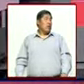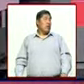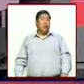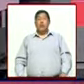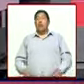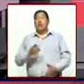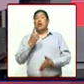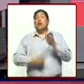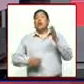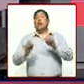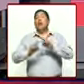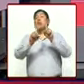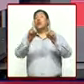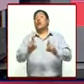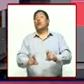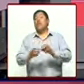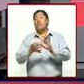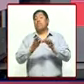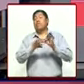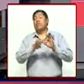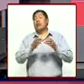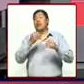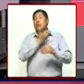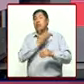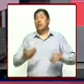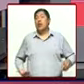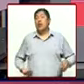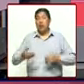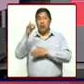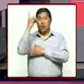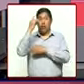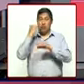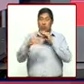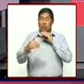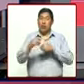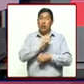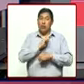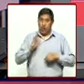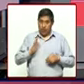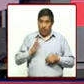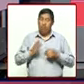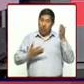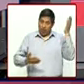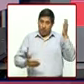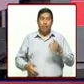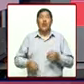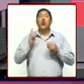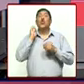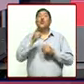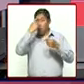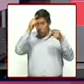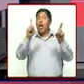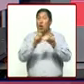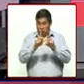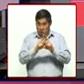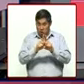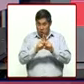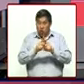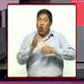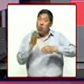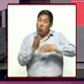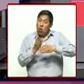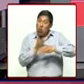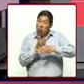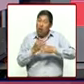¿Cuáles fueron las preguntas reformuladas que ha enviado el presidente al Tribunal Supremo Electoral? Estas son las últimas, vea usted. ¿Está usted de acuerdo con levantar